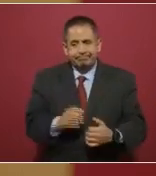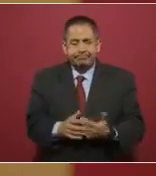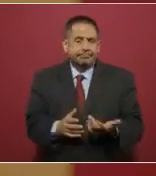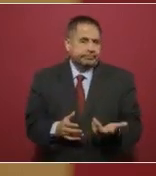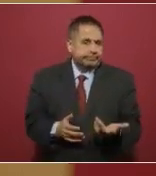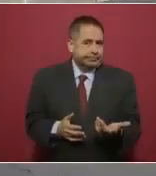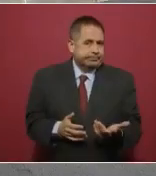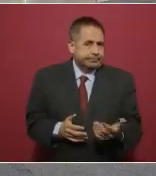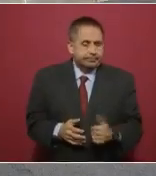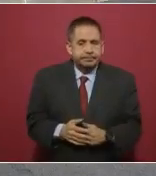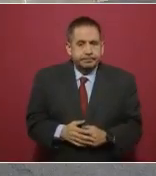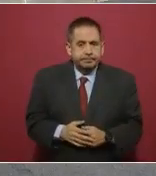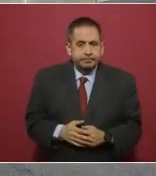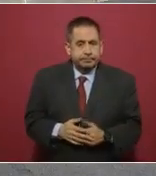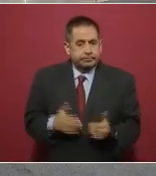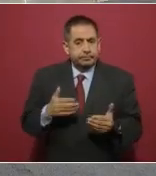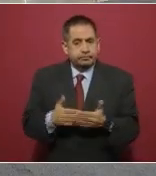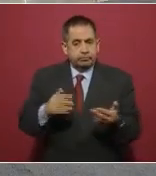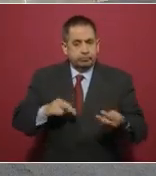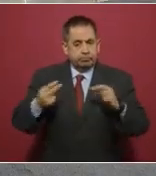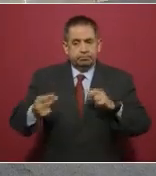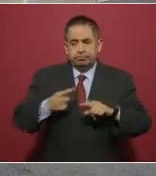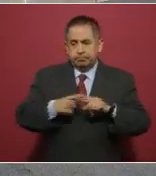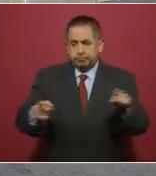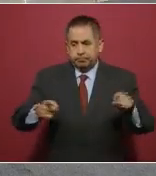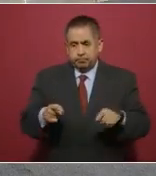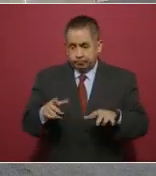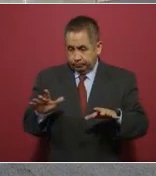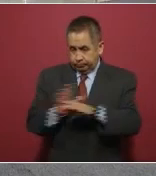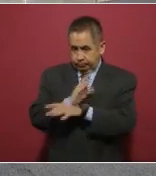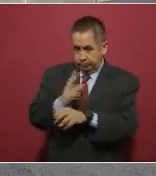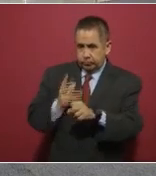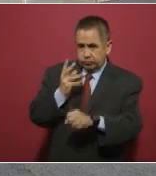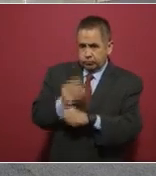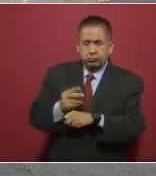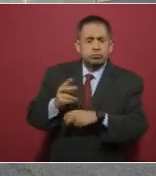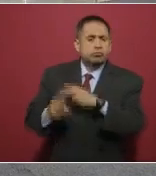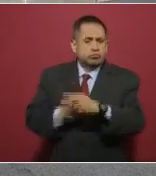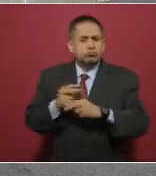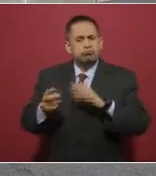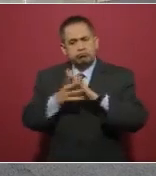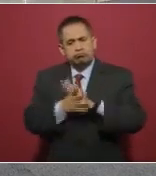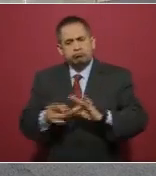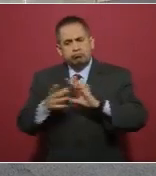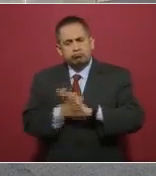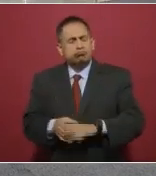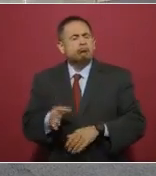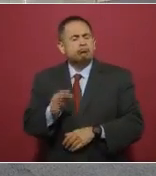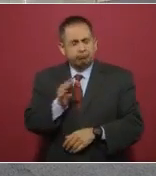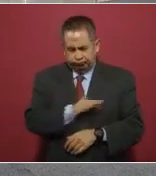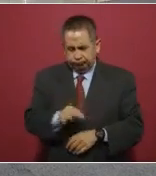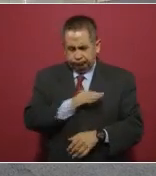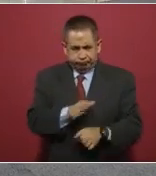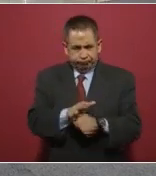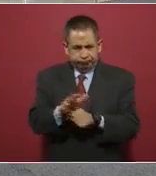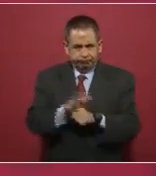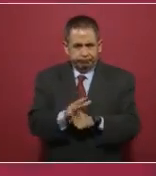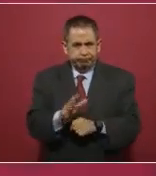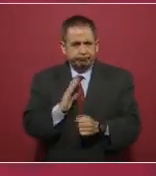Entonces, ahora, con esta reforma vamos a poder contar con